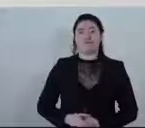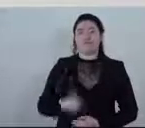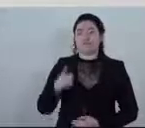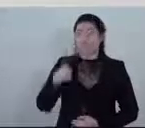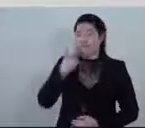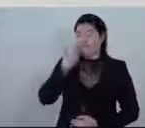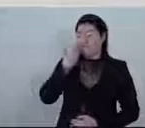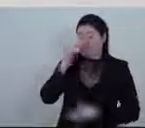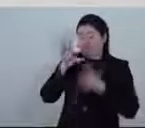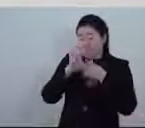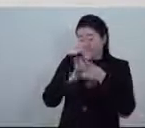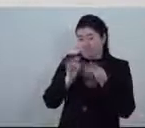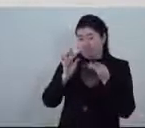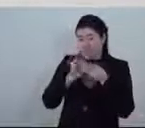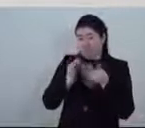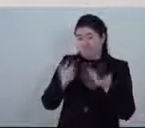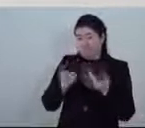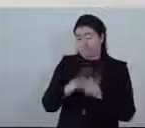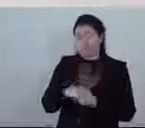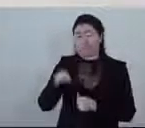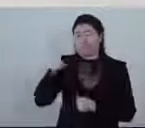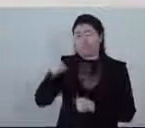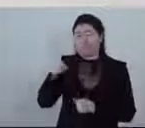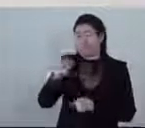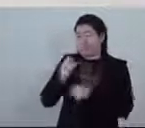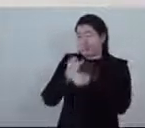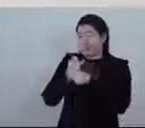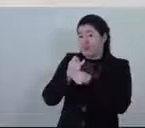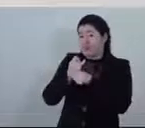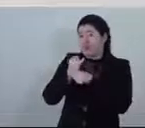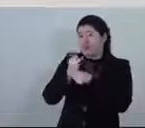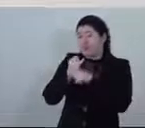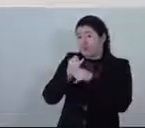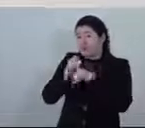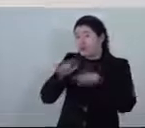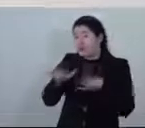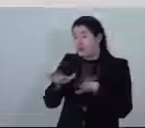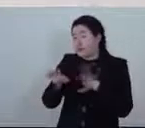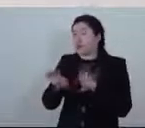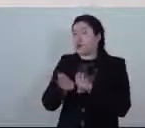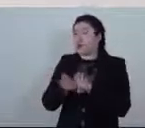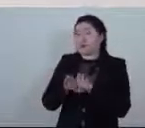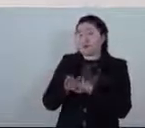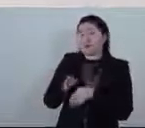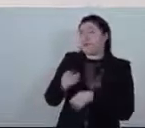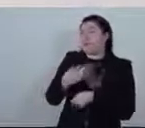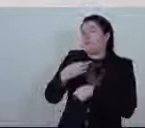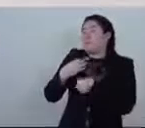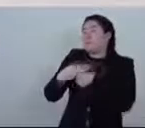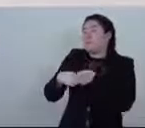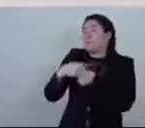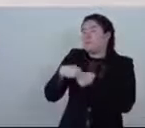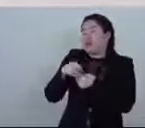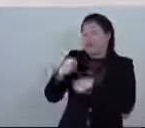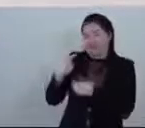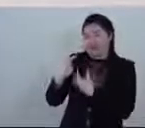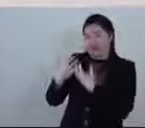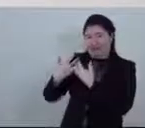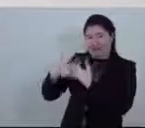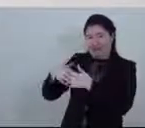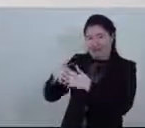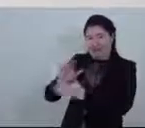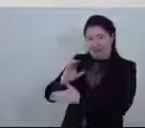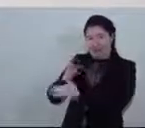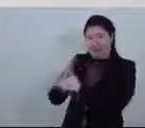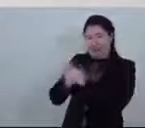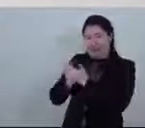Quisiera decir que este es un reporte preliminar de la empresa que ha sido contratada por